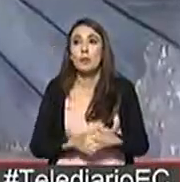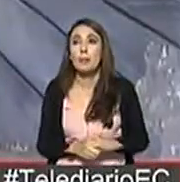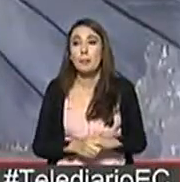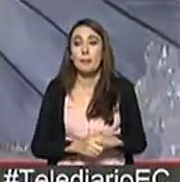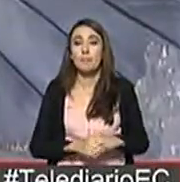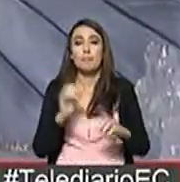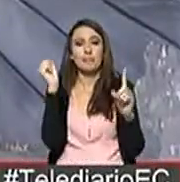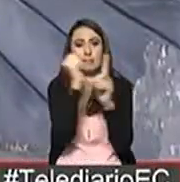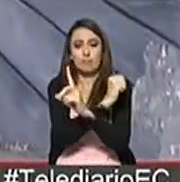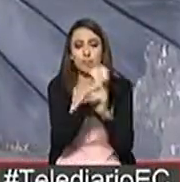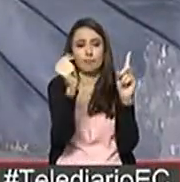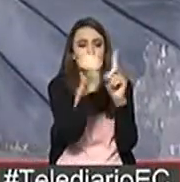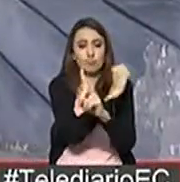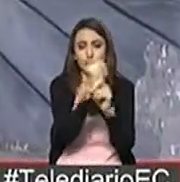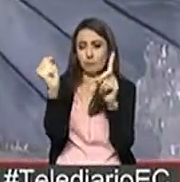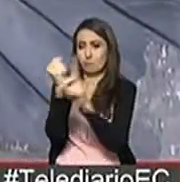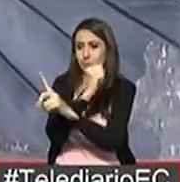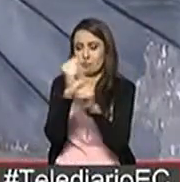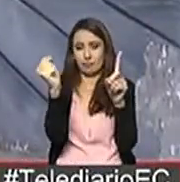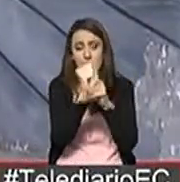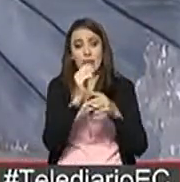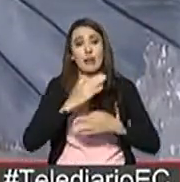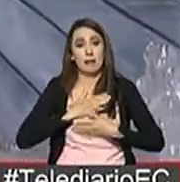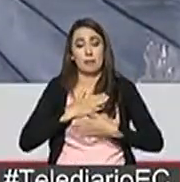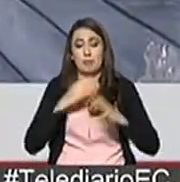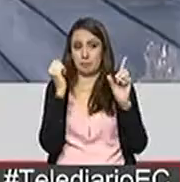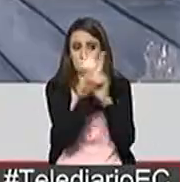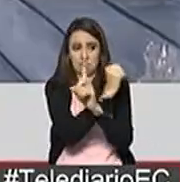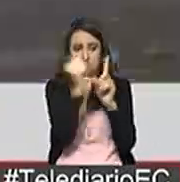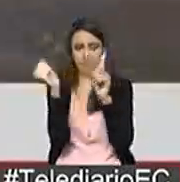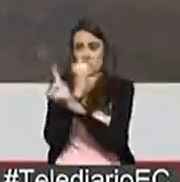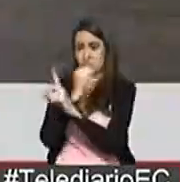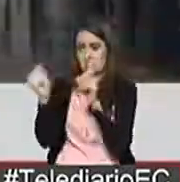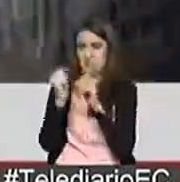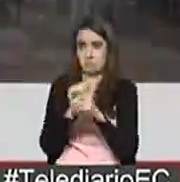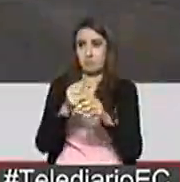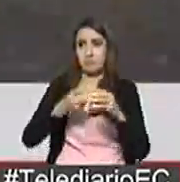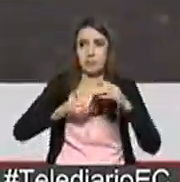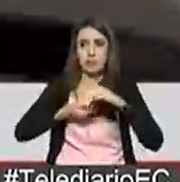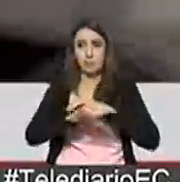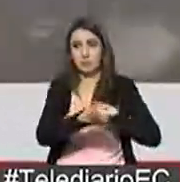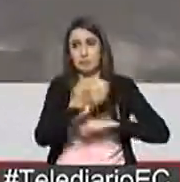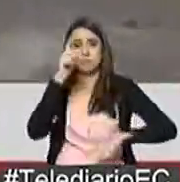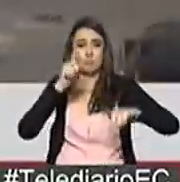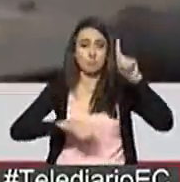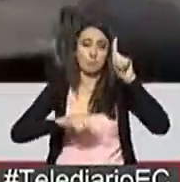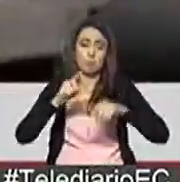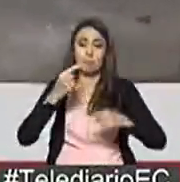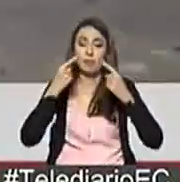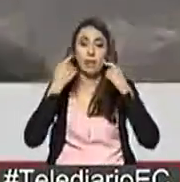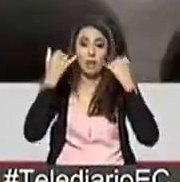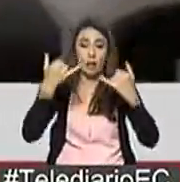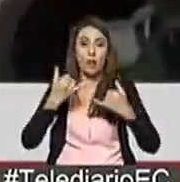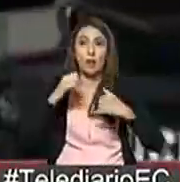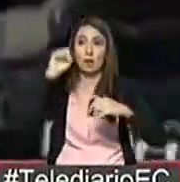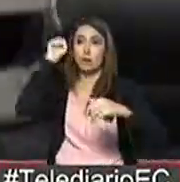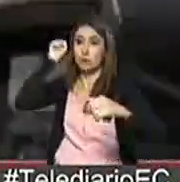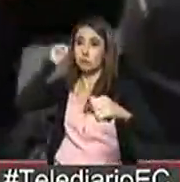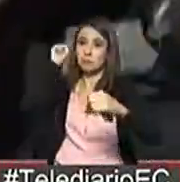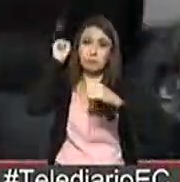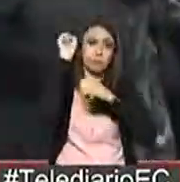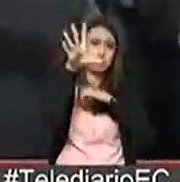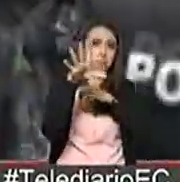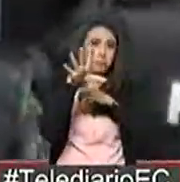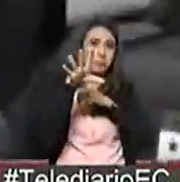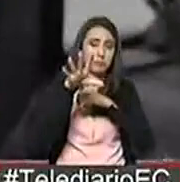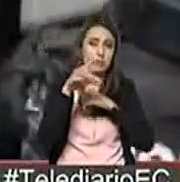Agrediéndonos físicamente por parte de los manifestantes con objetos contundentes. El impacto del volador me